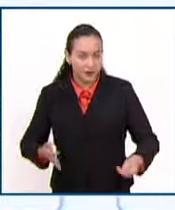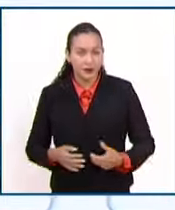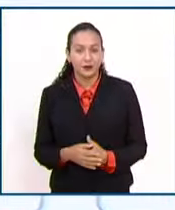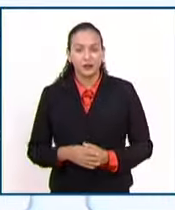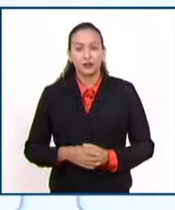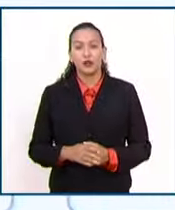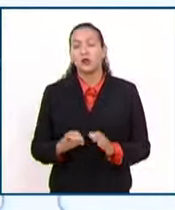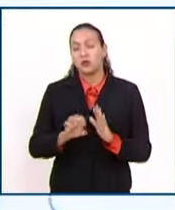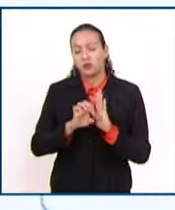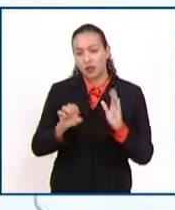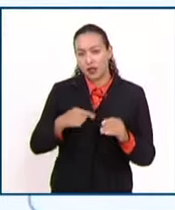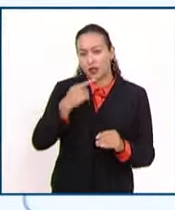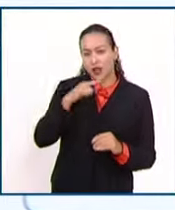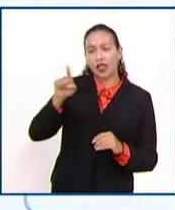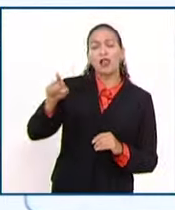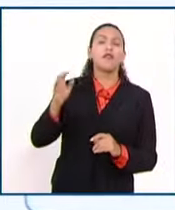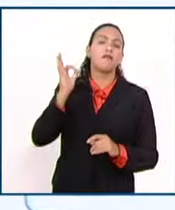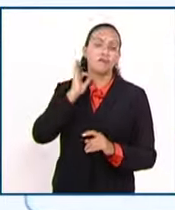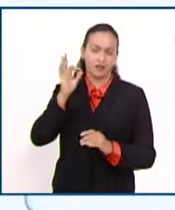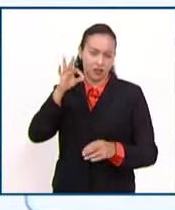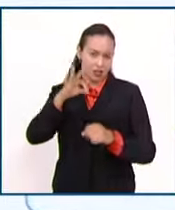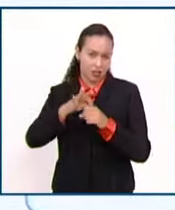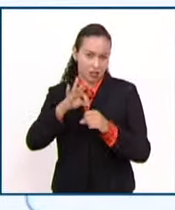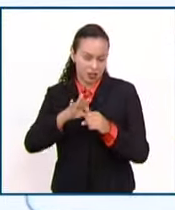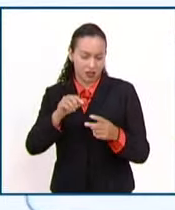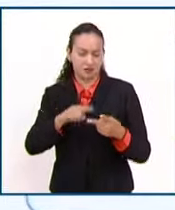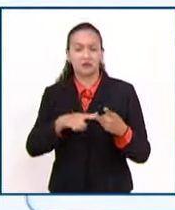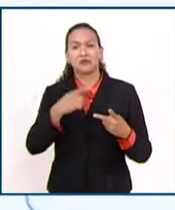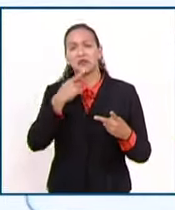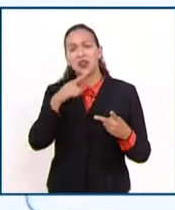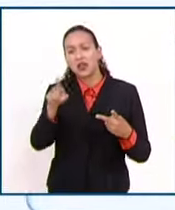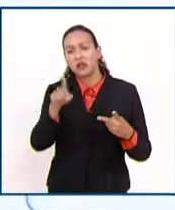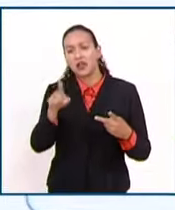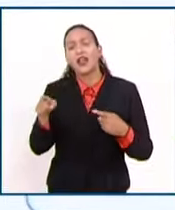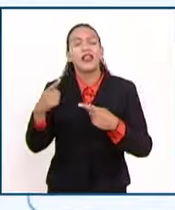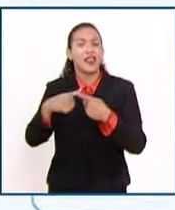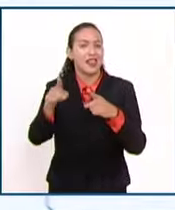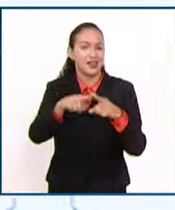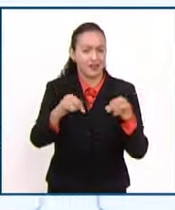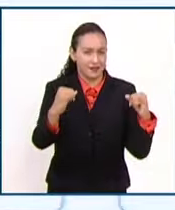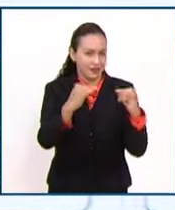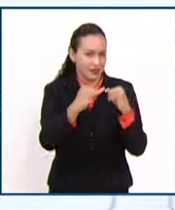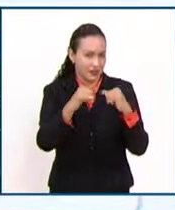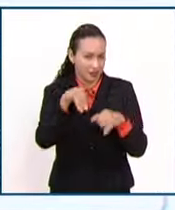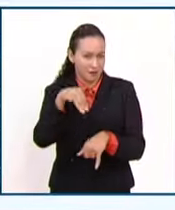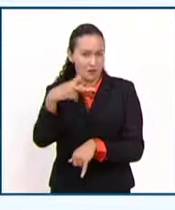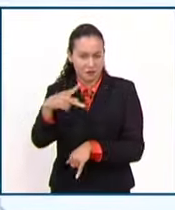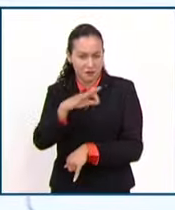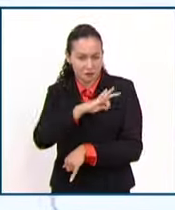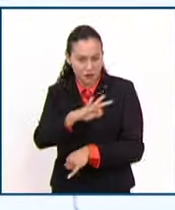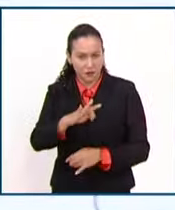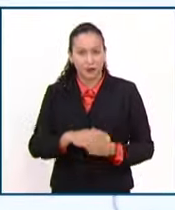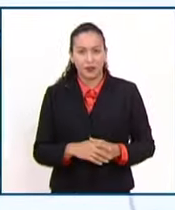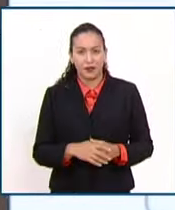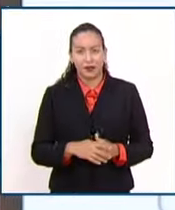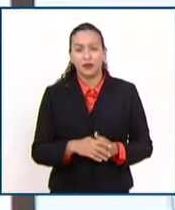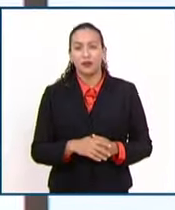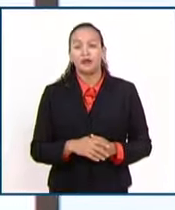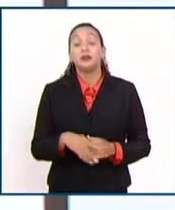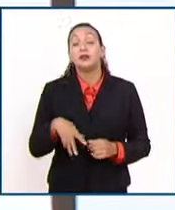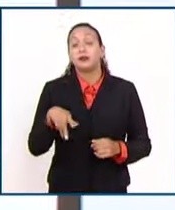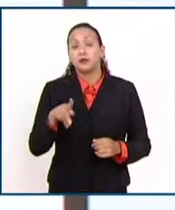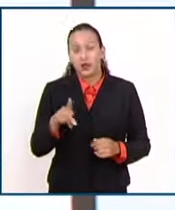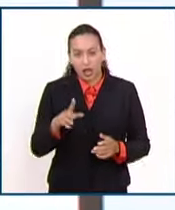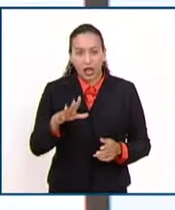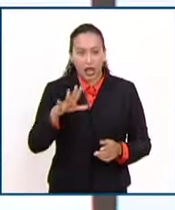Pueden denunciar en la Fiscalía Electoral, pueden denunciar en cualquier agencia del Ministerio Público, y existe